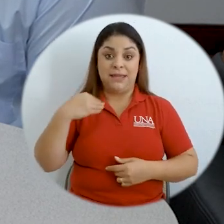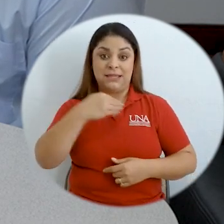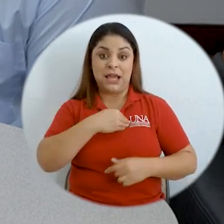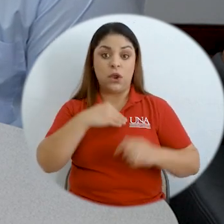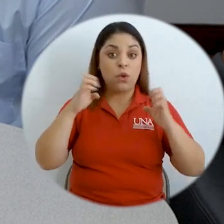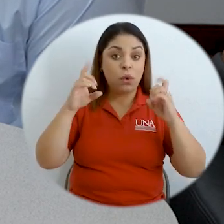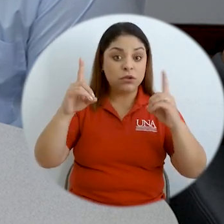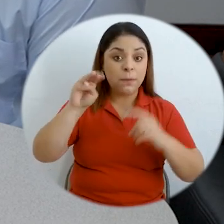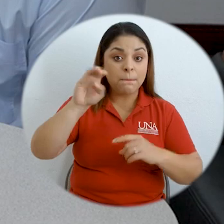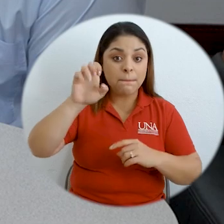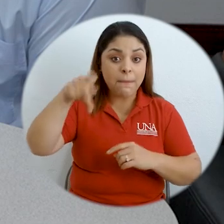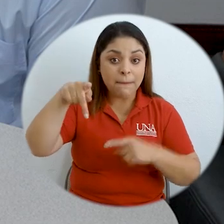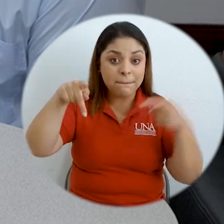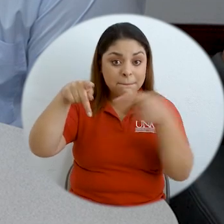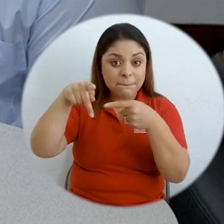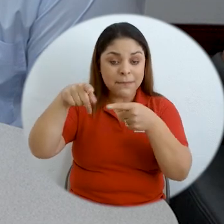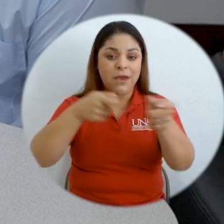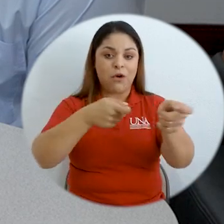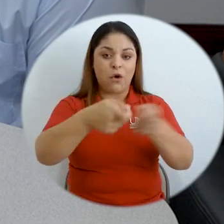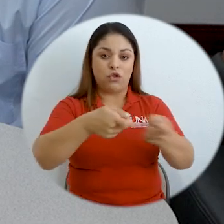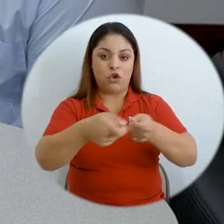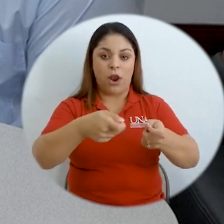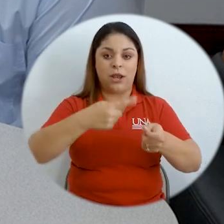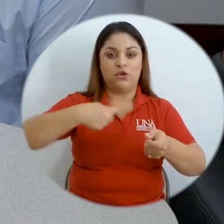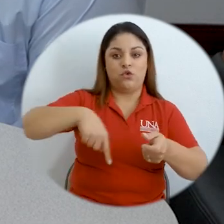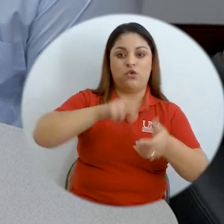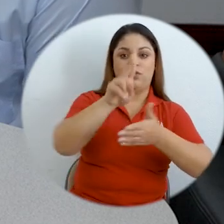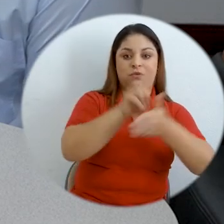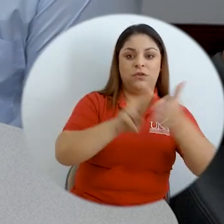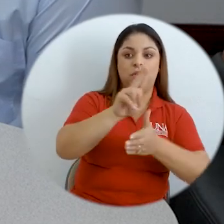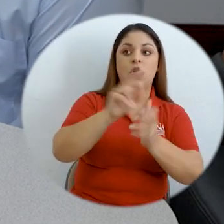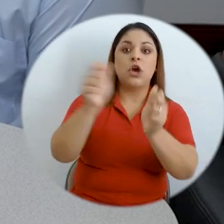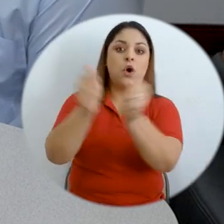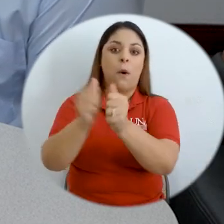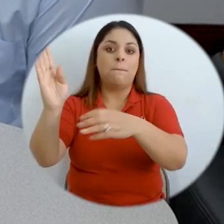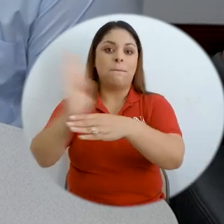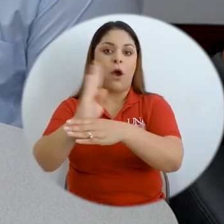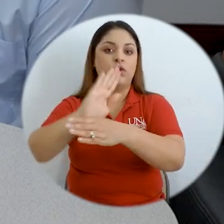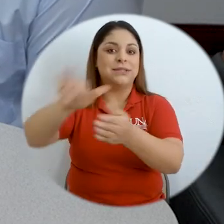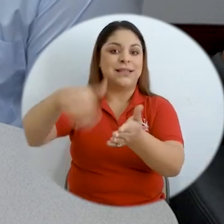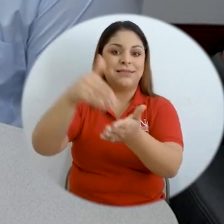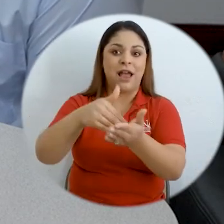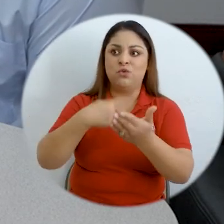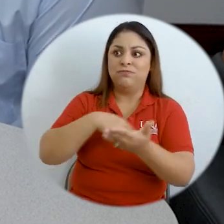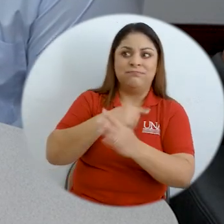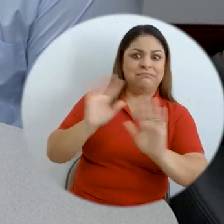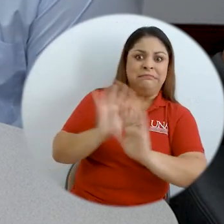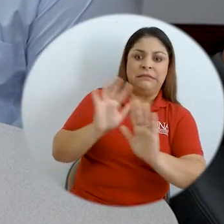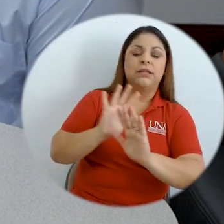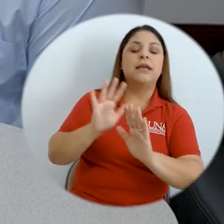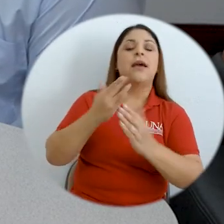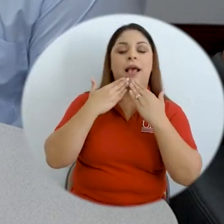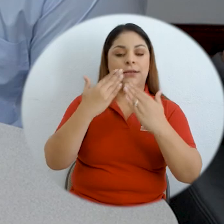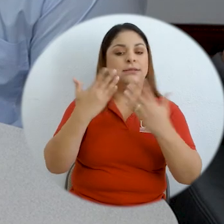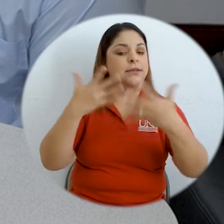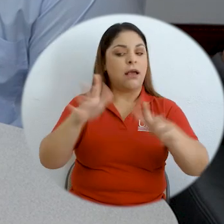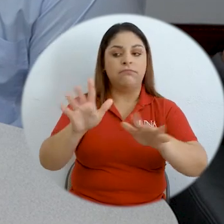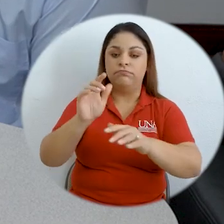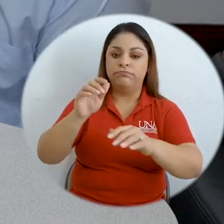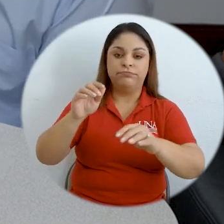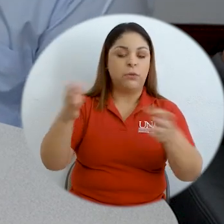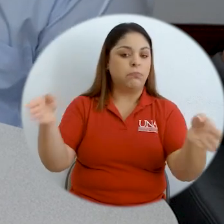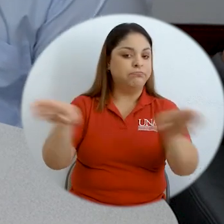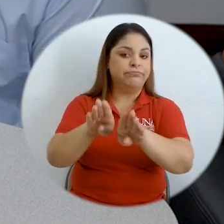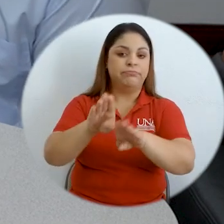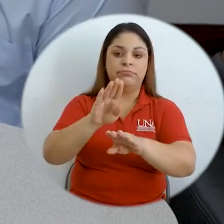recursos del FES en consonancia con, o en coordinación más bien, con el Banco Central. Luego logramos que se archivara el proyecto